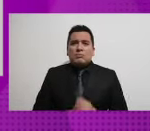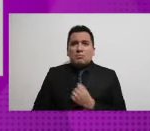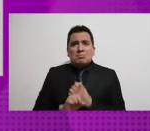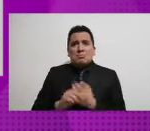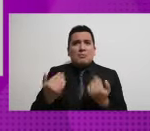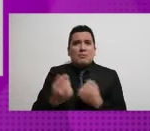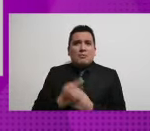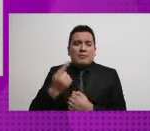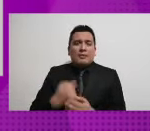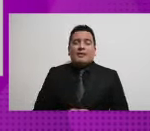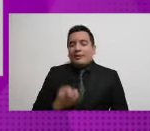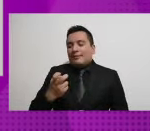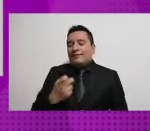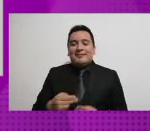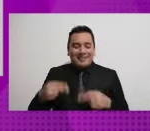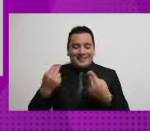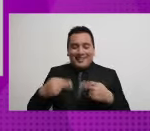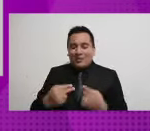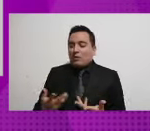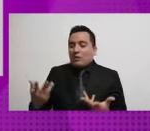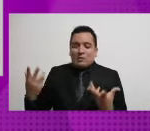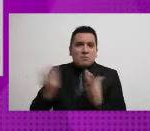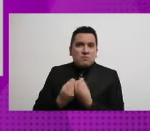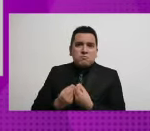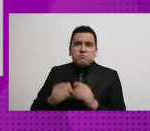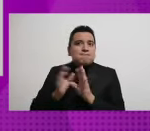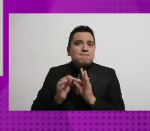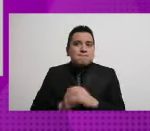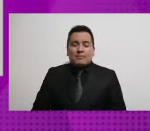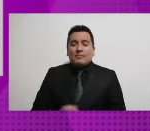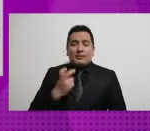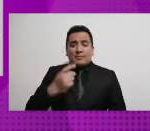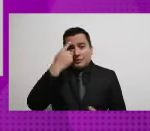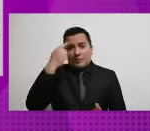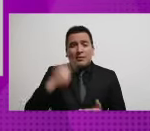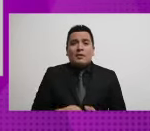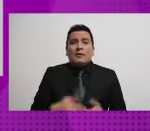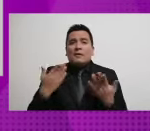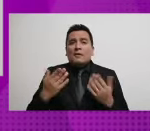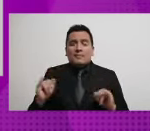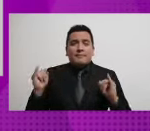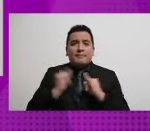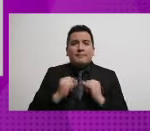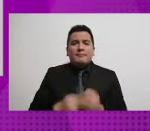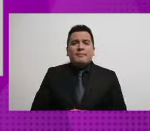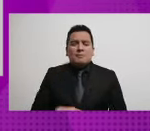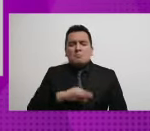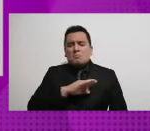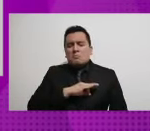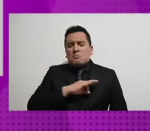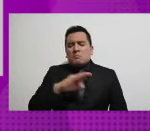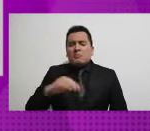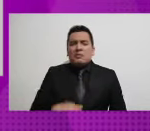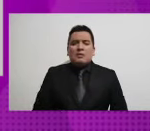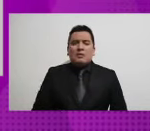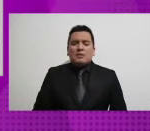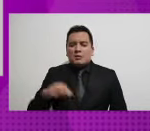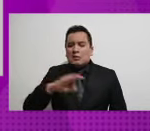no hubo problema porque se hicieron caso. Entonces yo por eso considero que el instituto tiene la